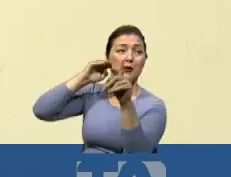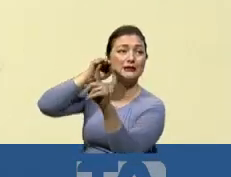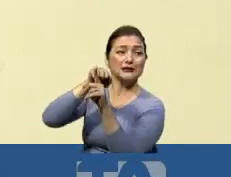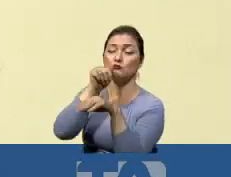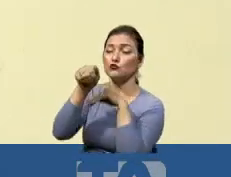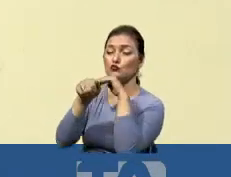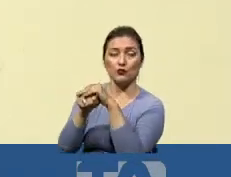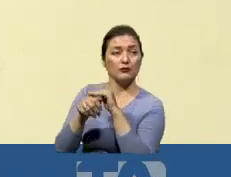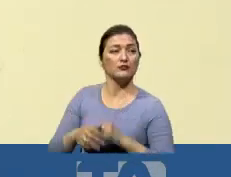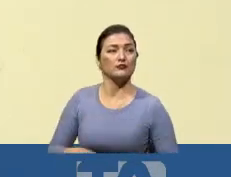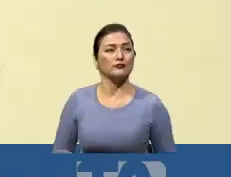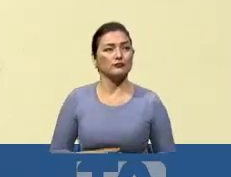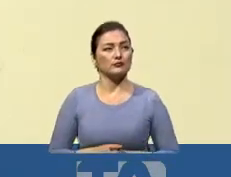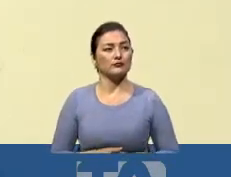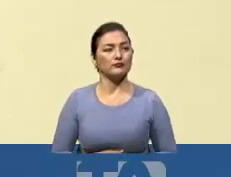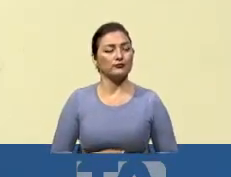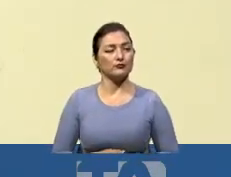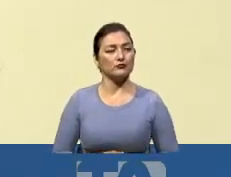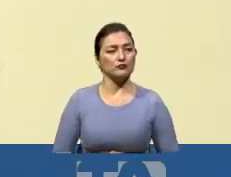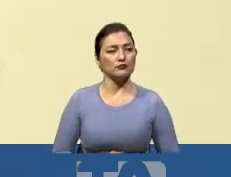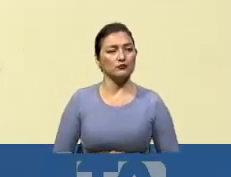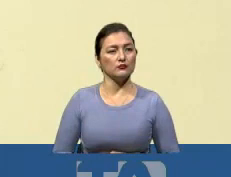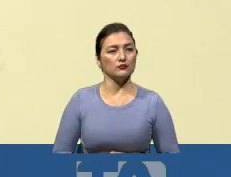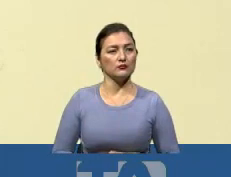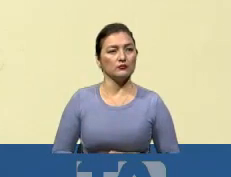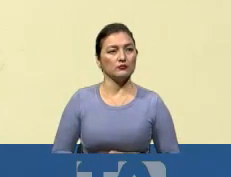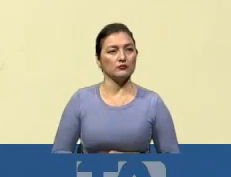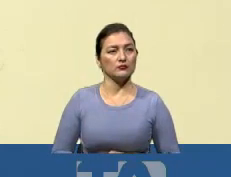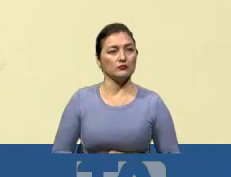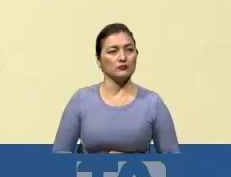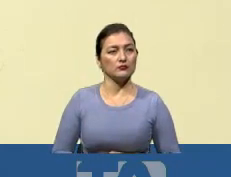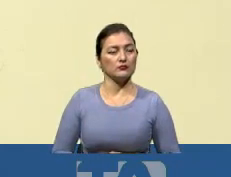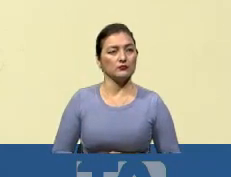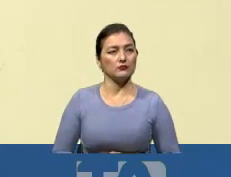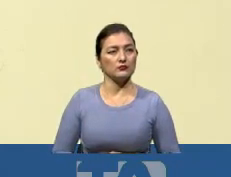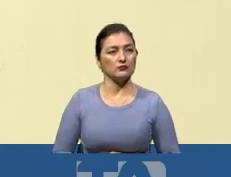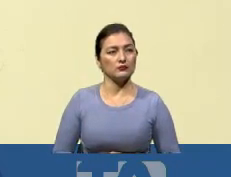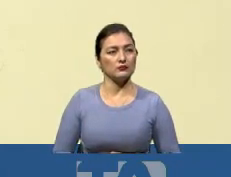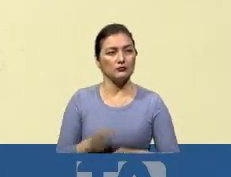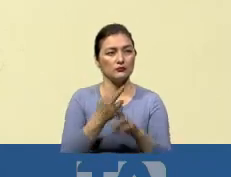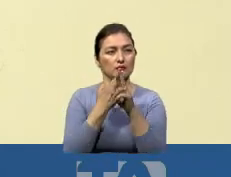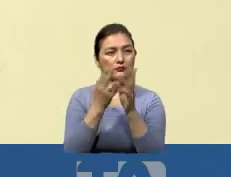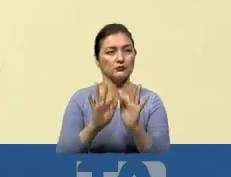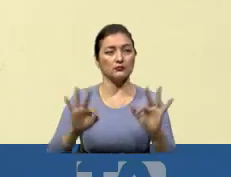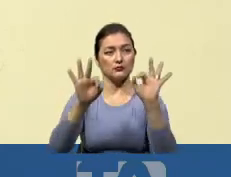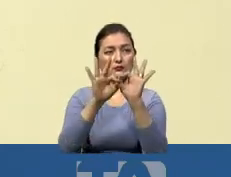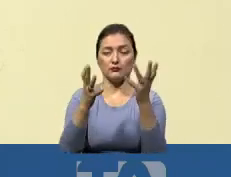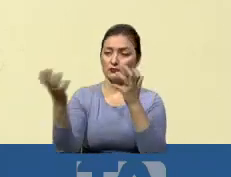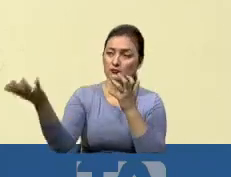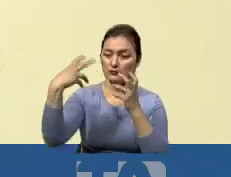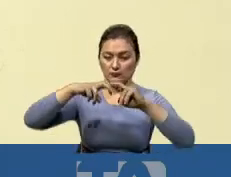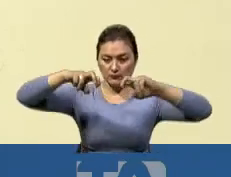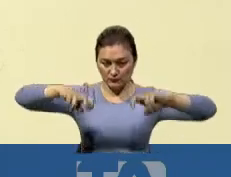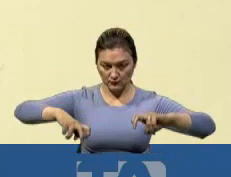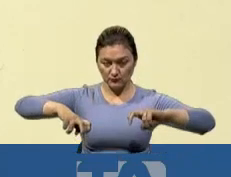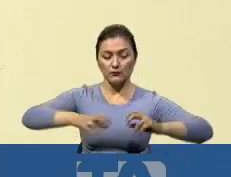como james correos electrónicos hasta que si no respondieron dijeron sigue es un tema importante los queremos en la mesa y sentaron a las